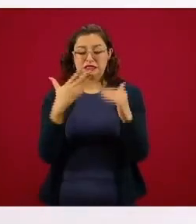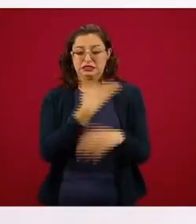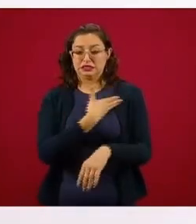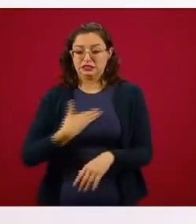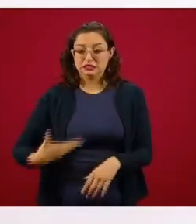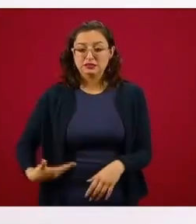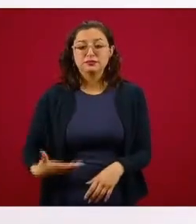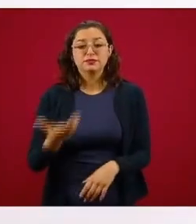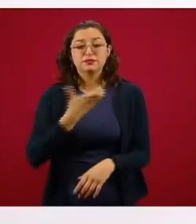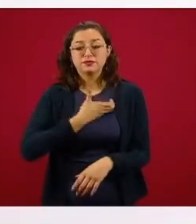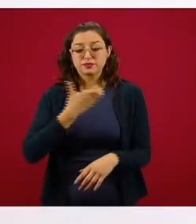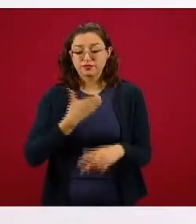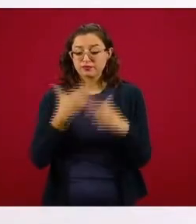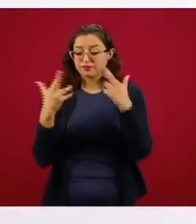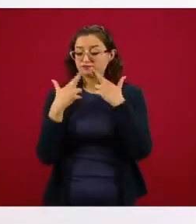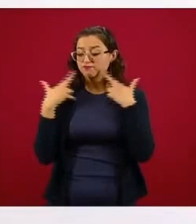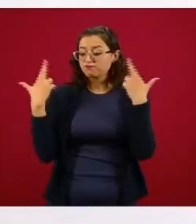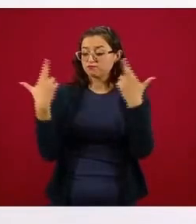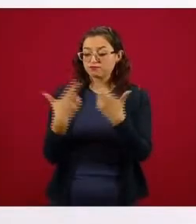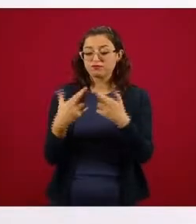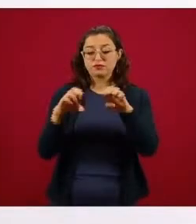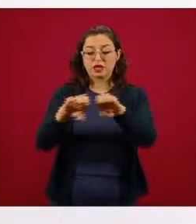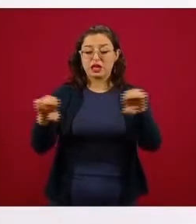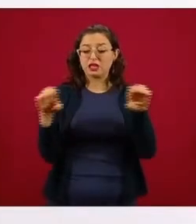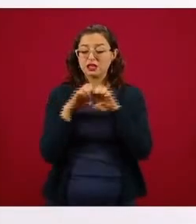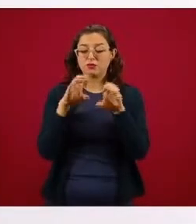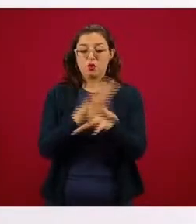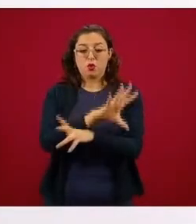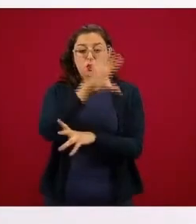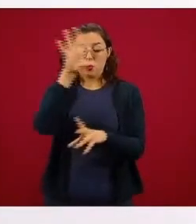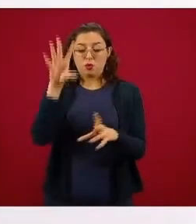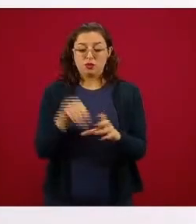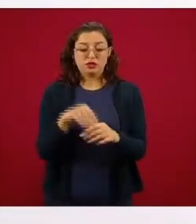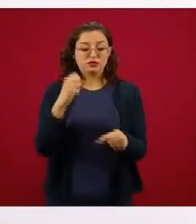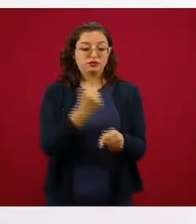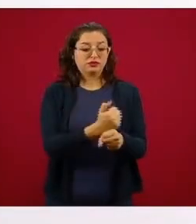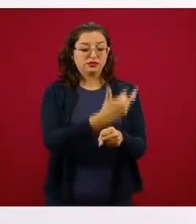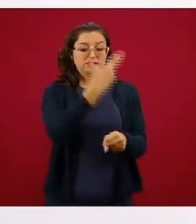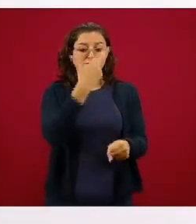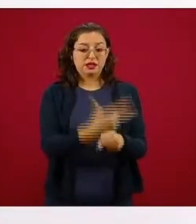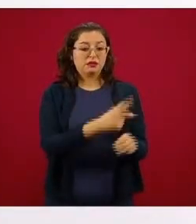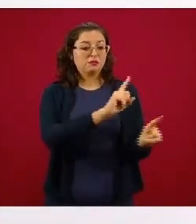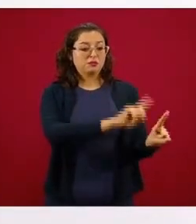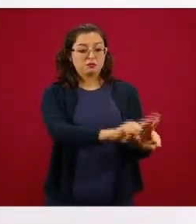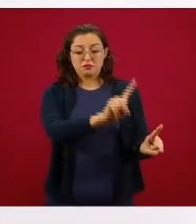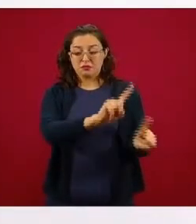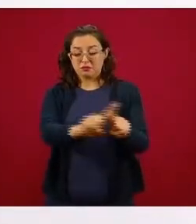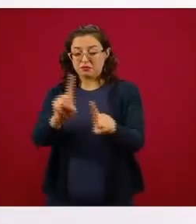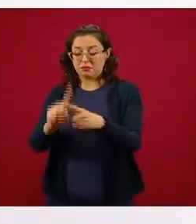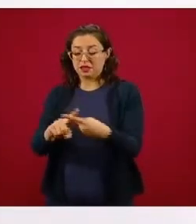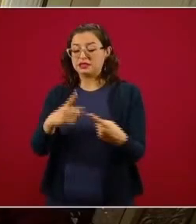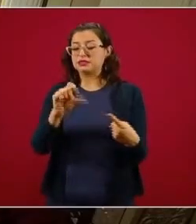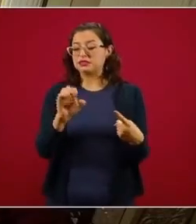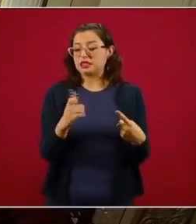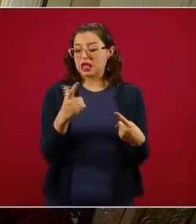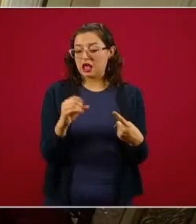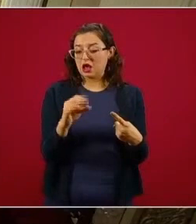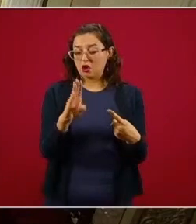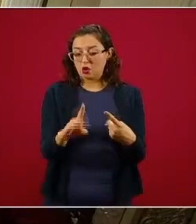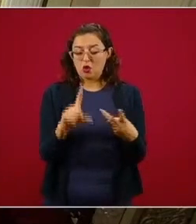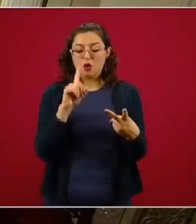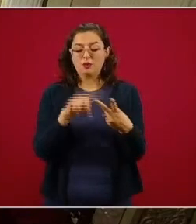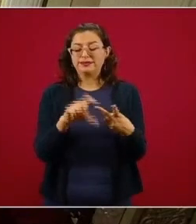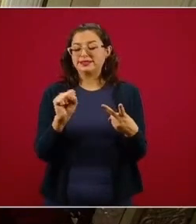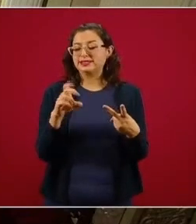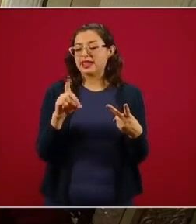reuniones del gabinete integrado por los secretarios de Gobernación,